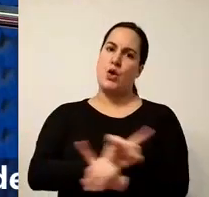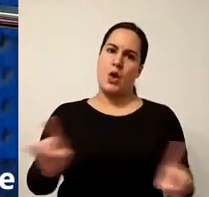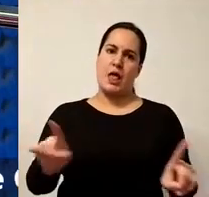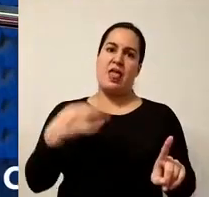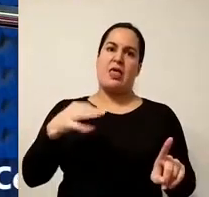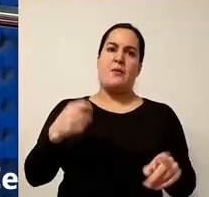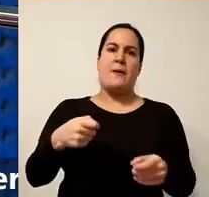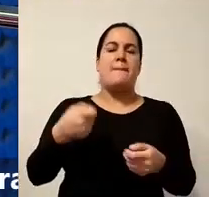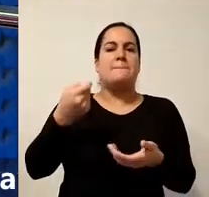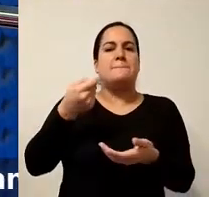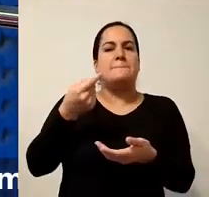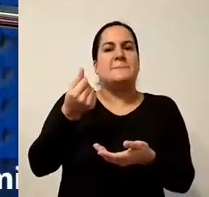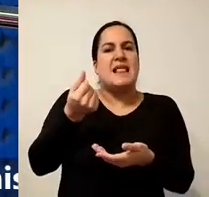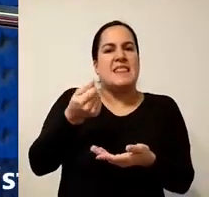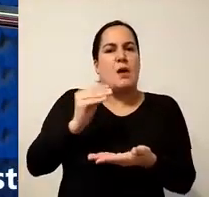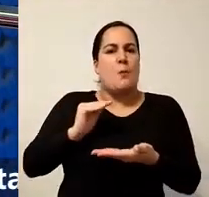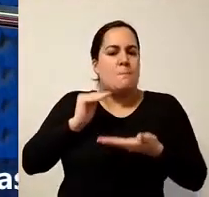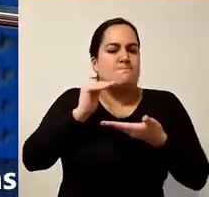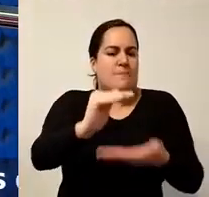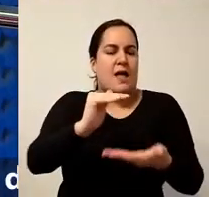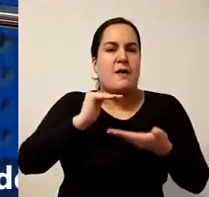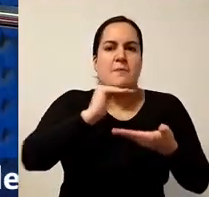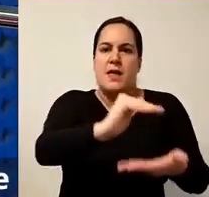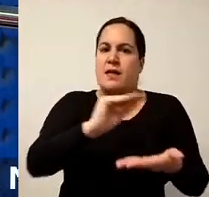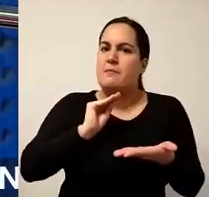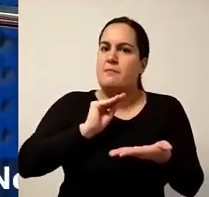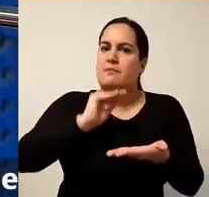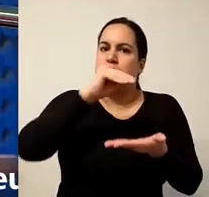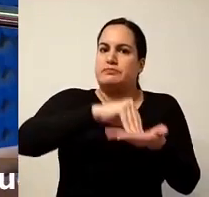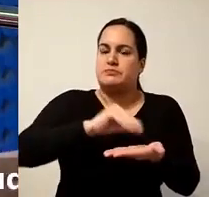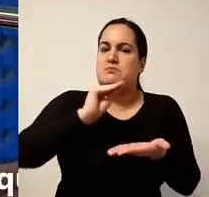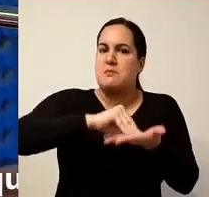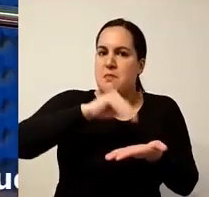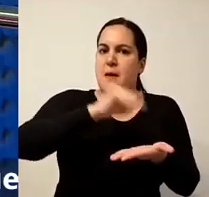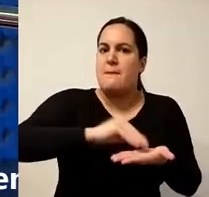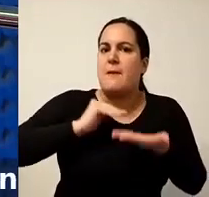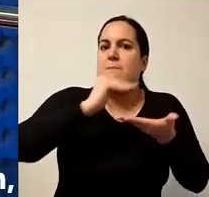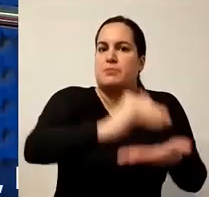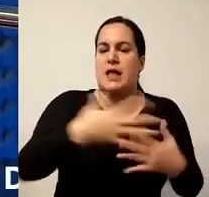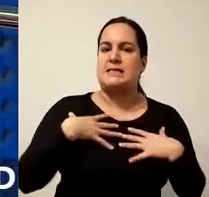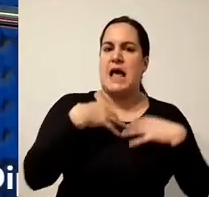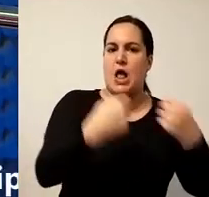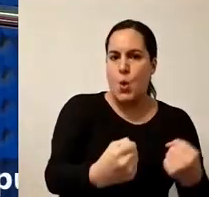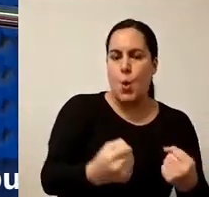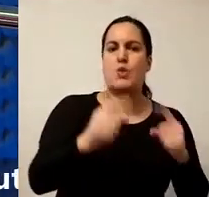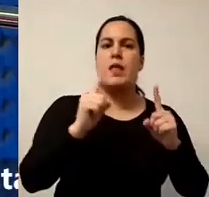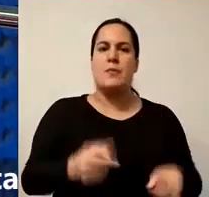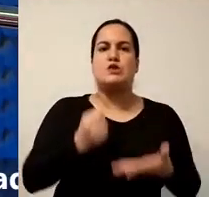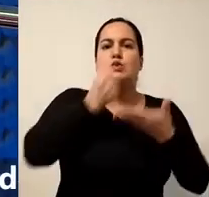garantizar la vida de las mayorías y aunque nos digan qué